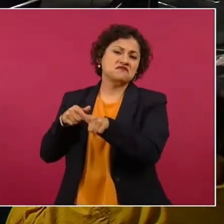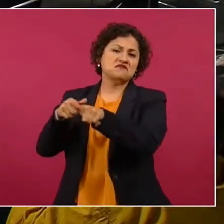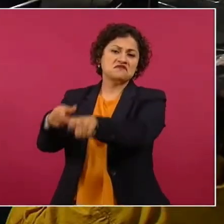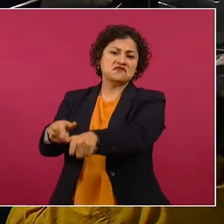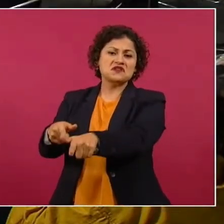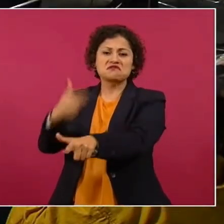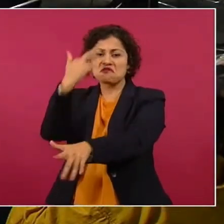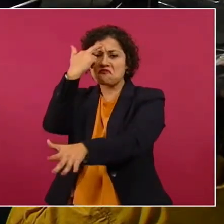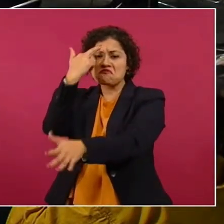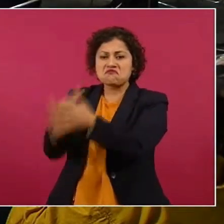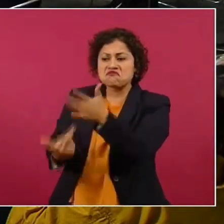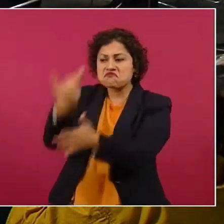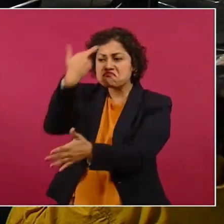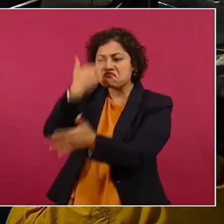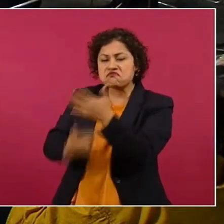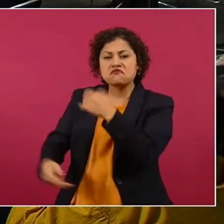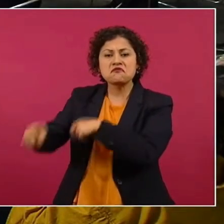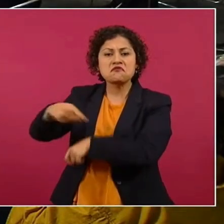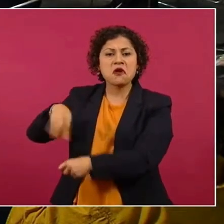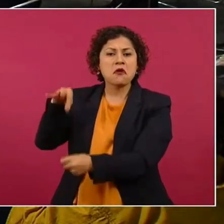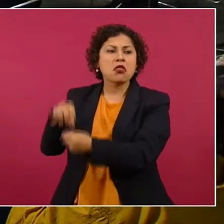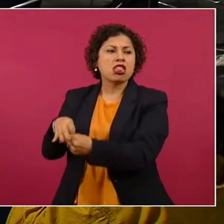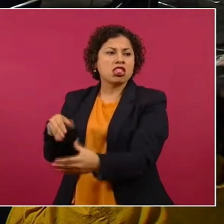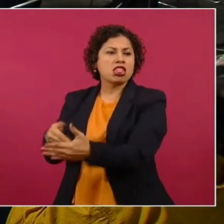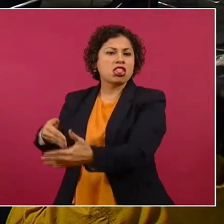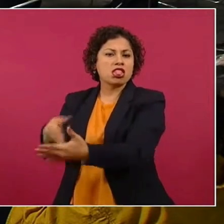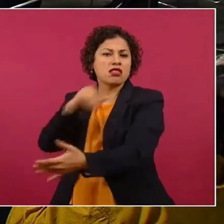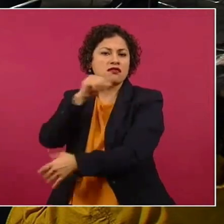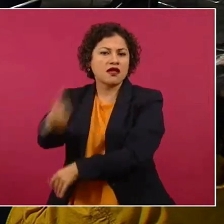bloqueando las reformas.